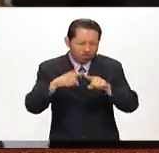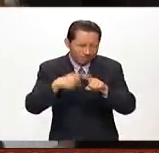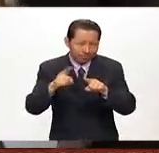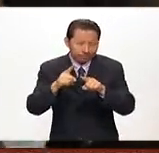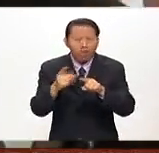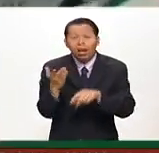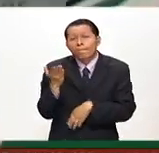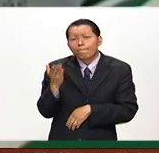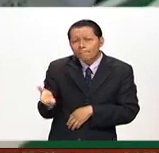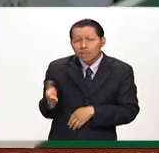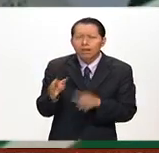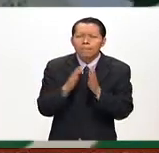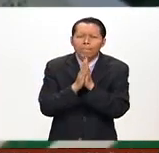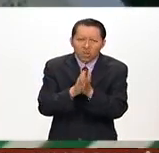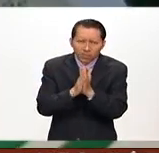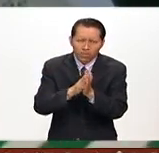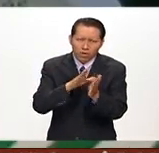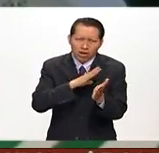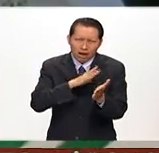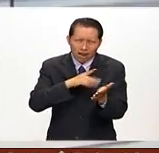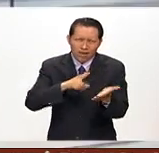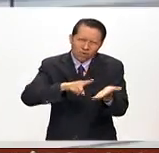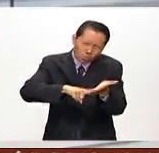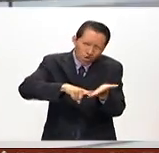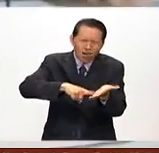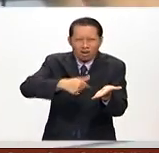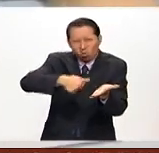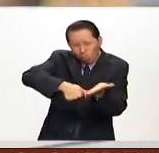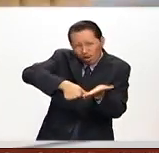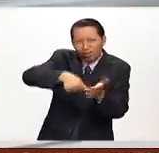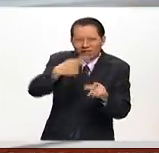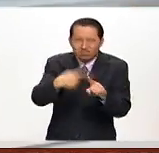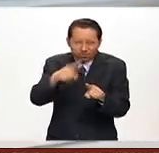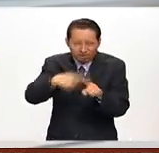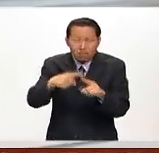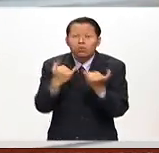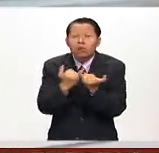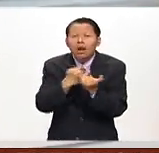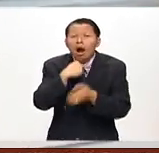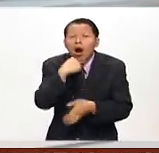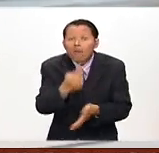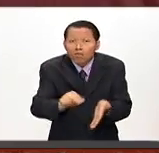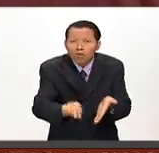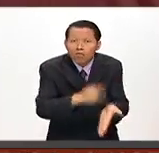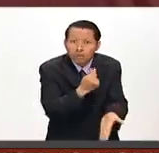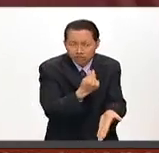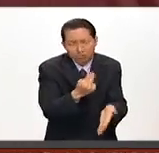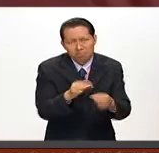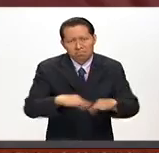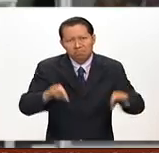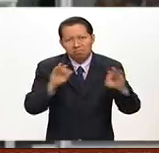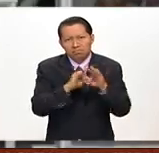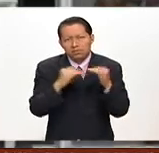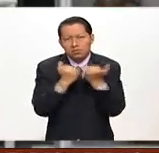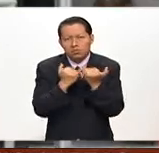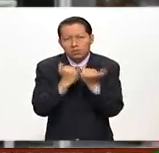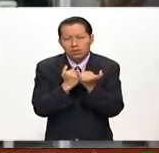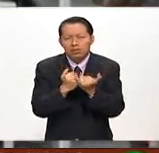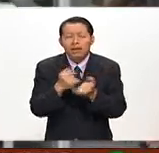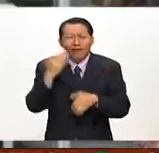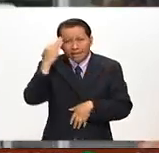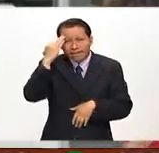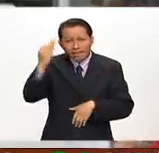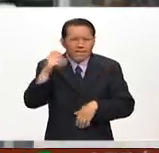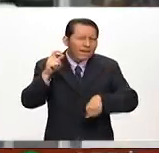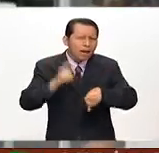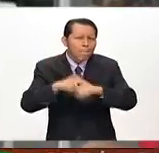la captura de sus huellas digitales, grabar su voz y plasmar su firma digital en un dispositivo. El tiempo máximo para la